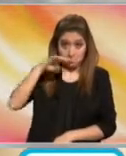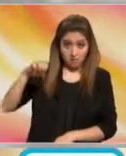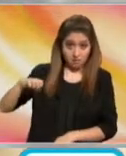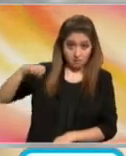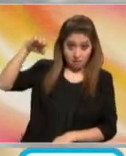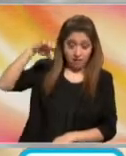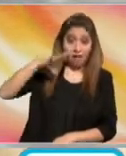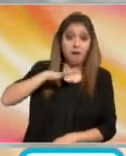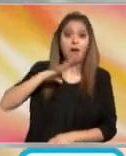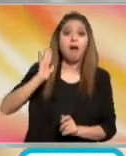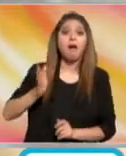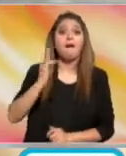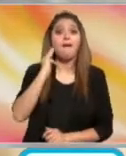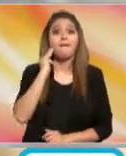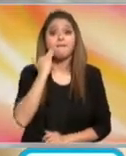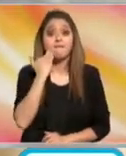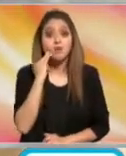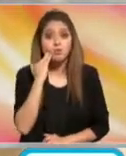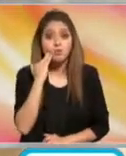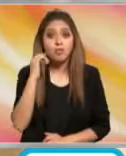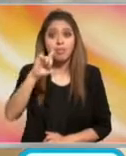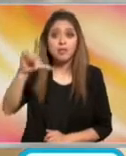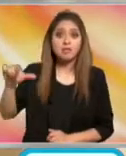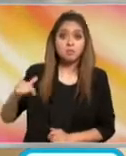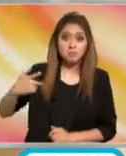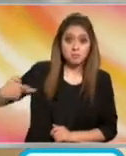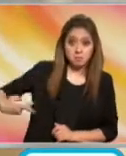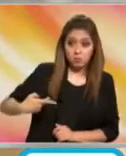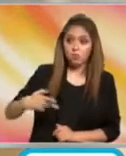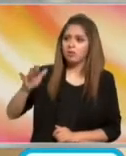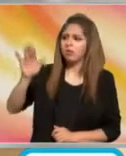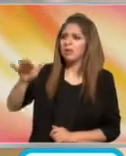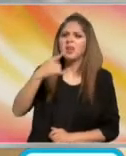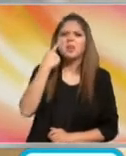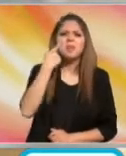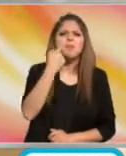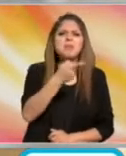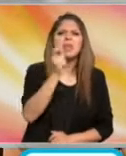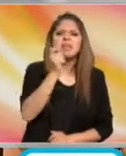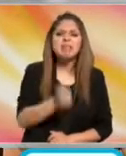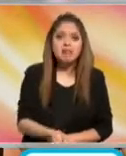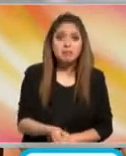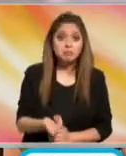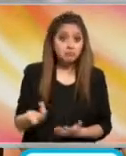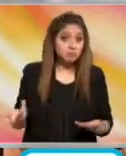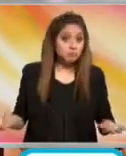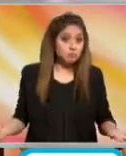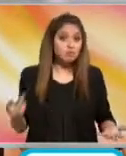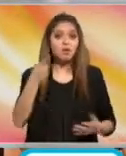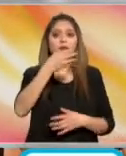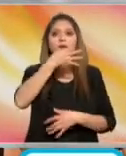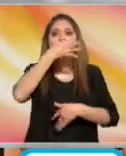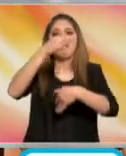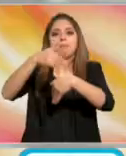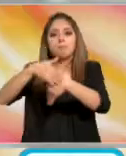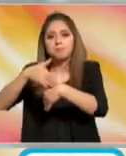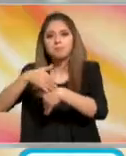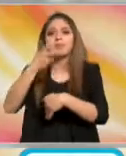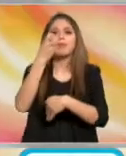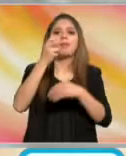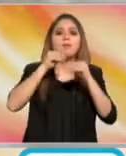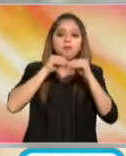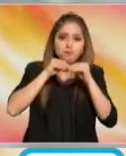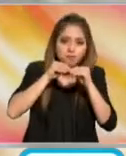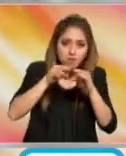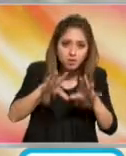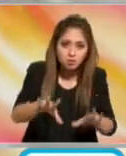su Facebook, y luego me pregunta, oye, mira lo que están anunciando aquí, ¿qué será? ¿Por Ajá. qué? Porque hay anuncios, hay